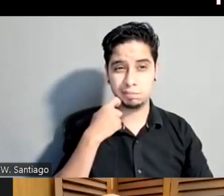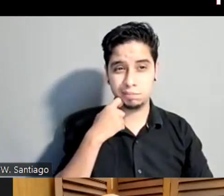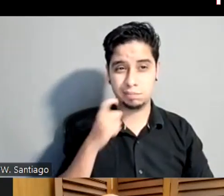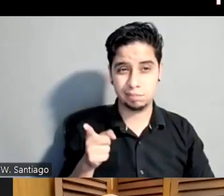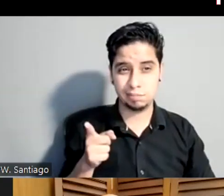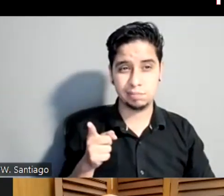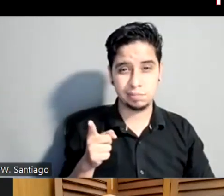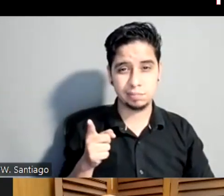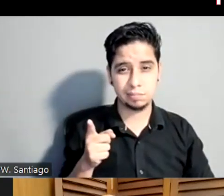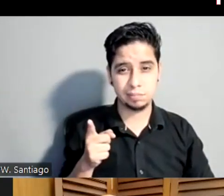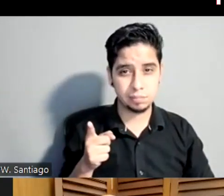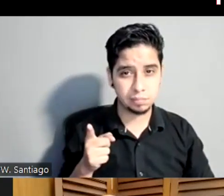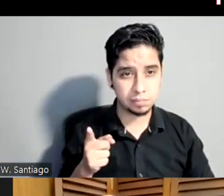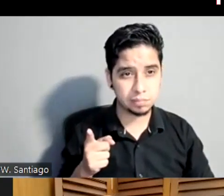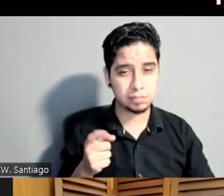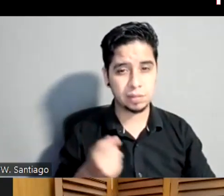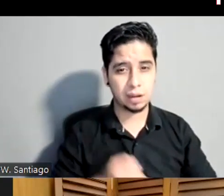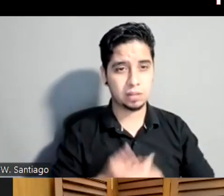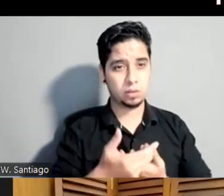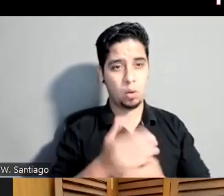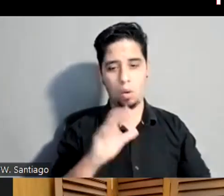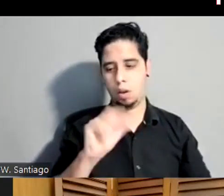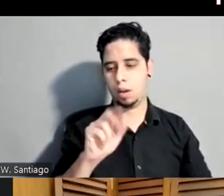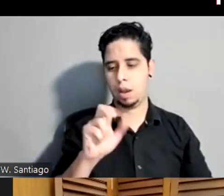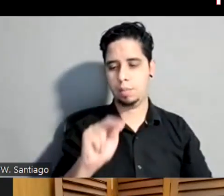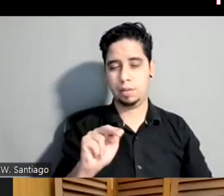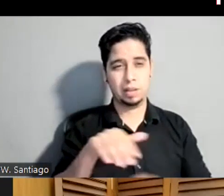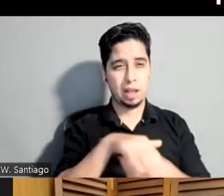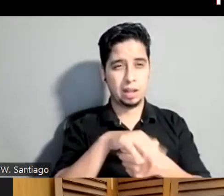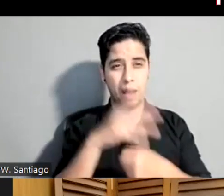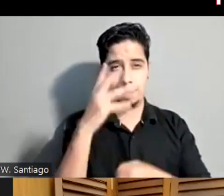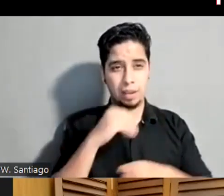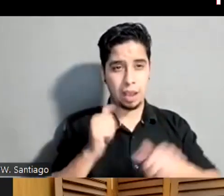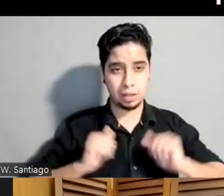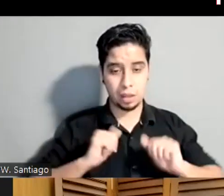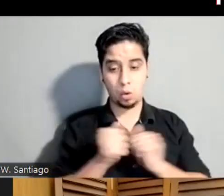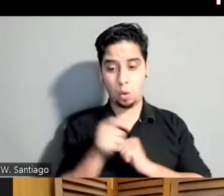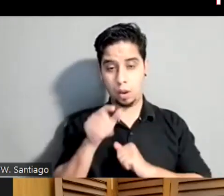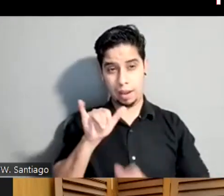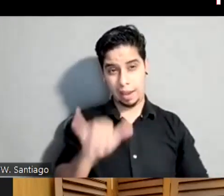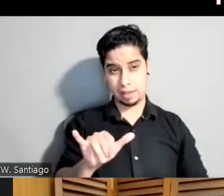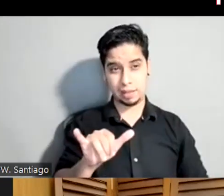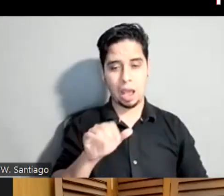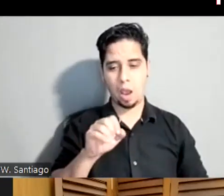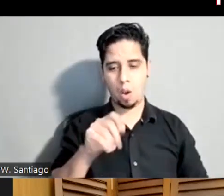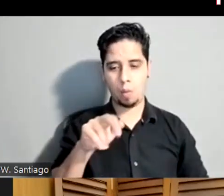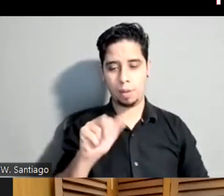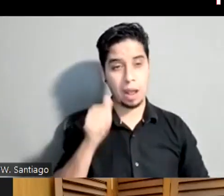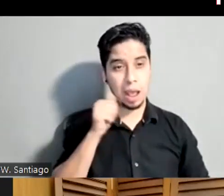Cantó hace poco la ópera Carmen. Exacto. Y de hecho, con esa ópera fue que ella debutó en